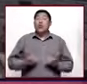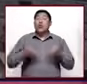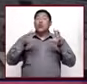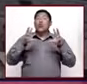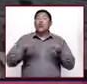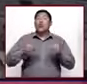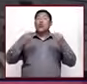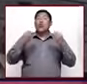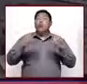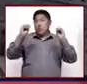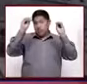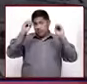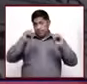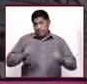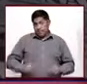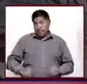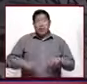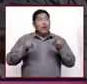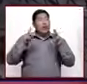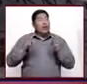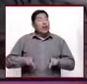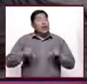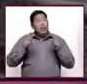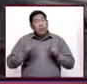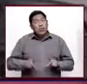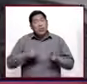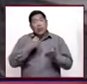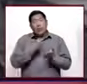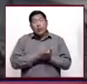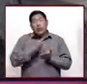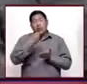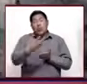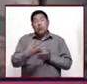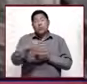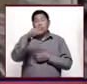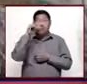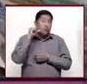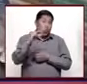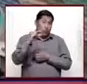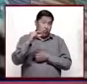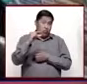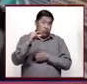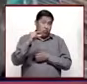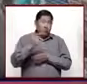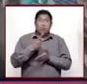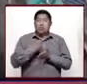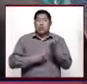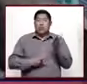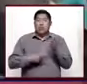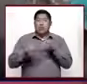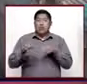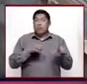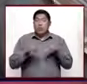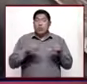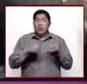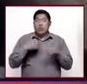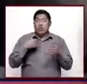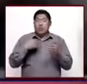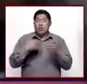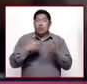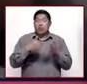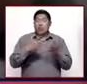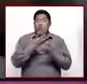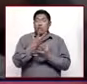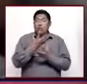no se vendieron. La gente compra muy poco lo que podría estar muriendo.